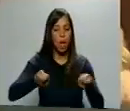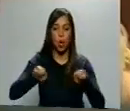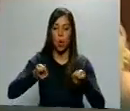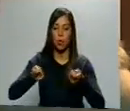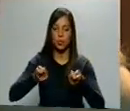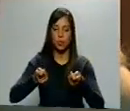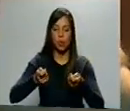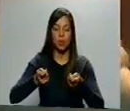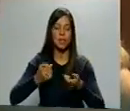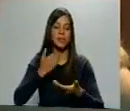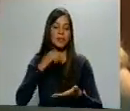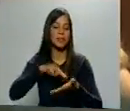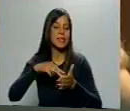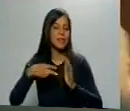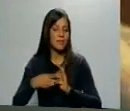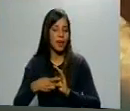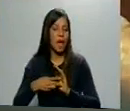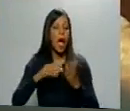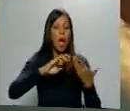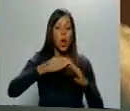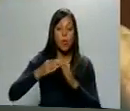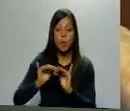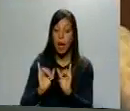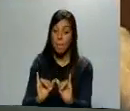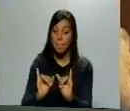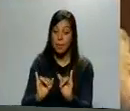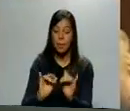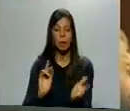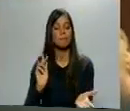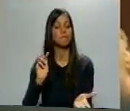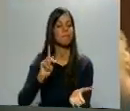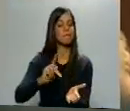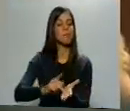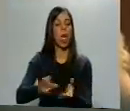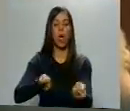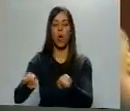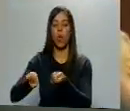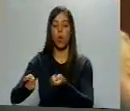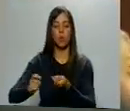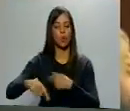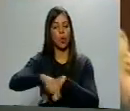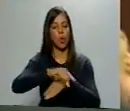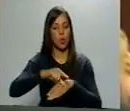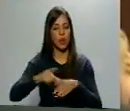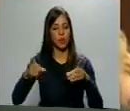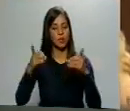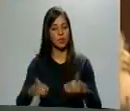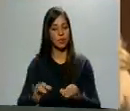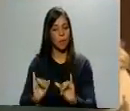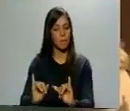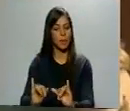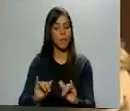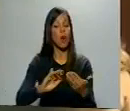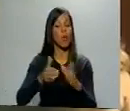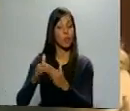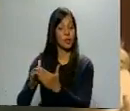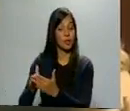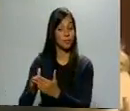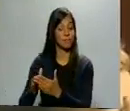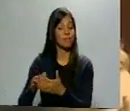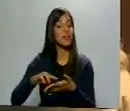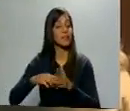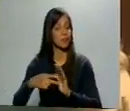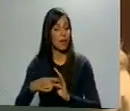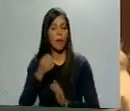que convierten protagonista a la gente en el ejercicio del gobierno y de la contraloría. Valga decir,